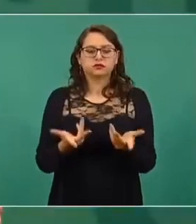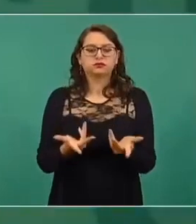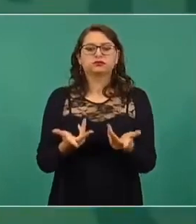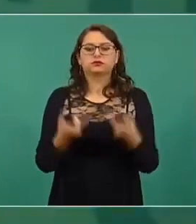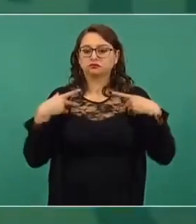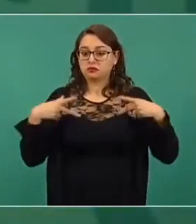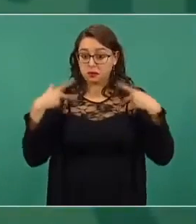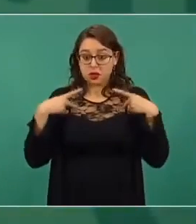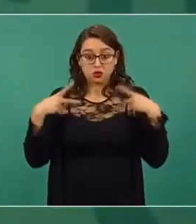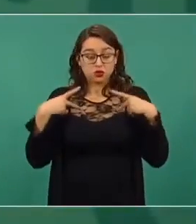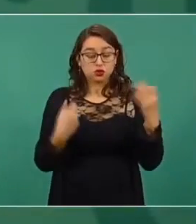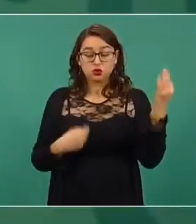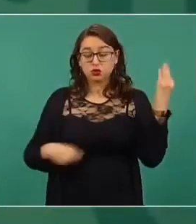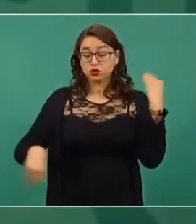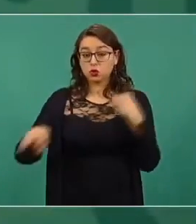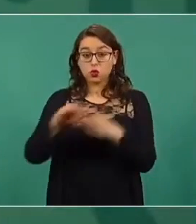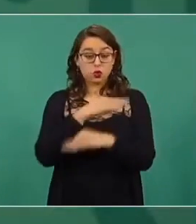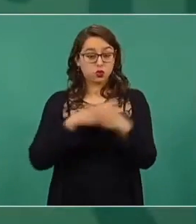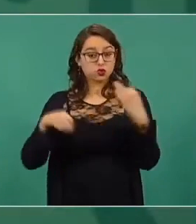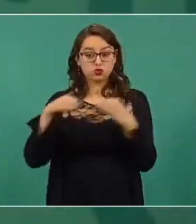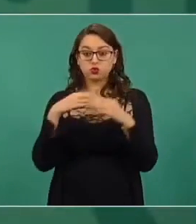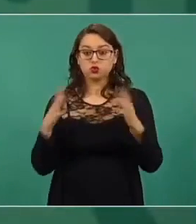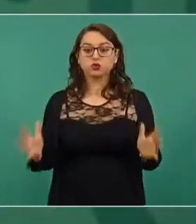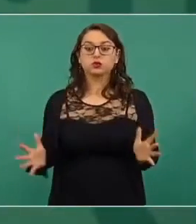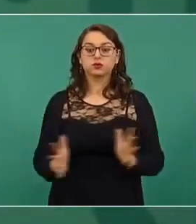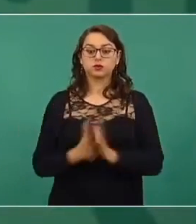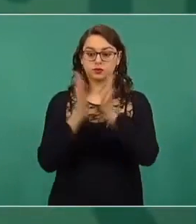los ciudadanos, todos,